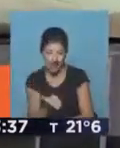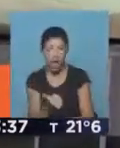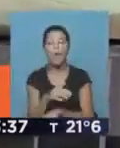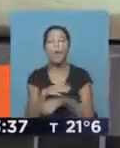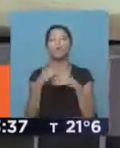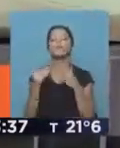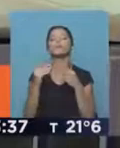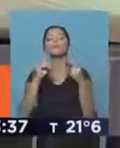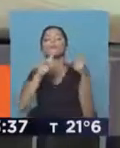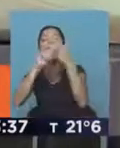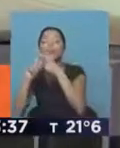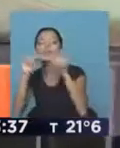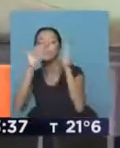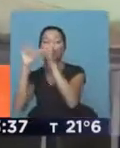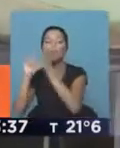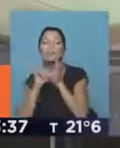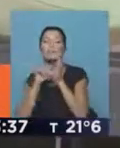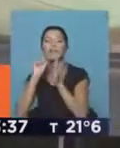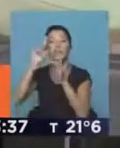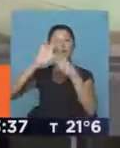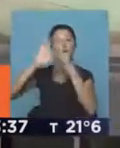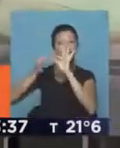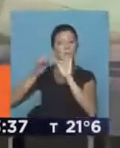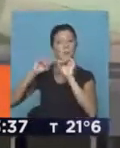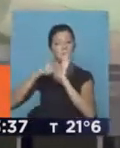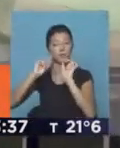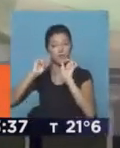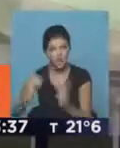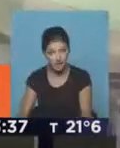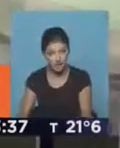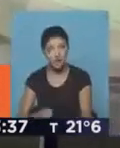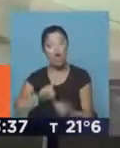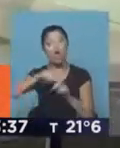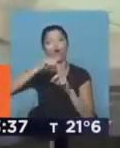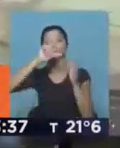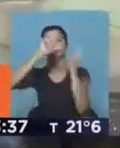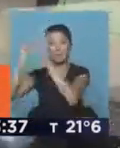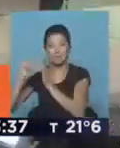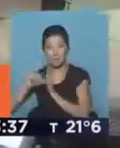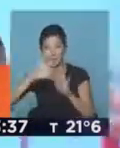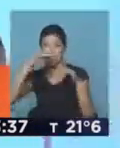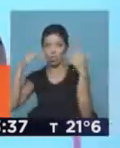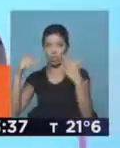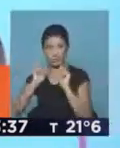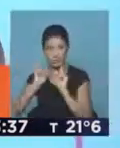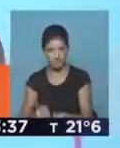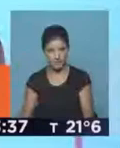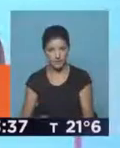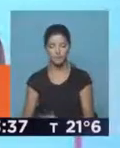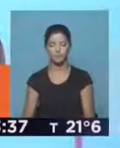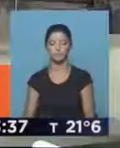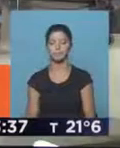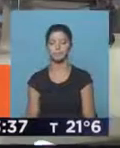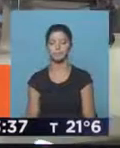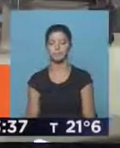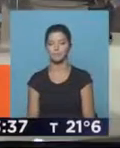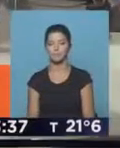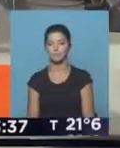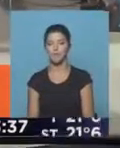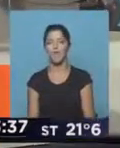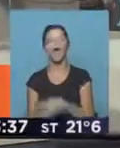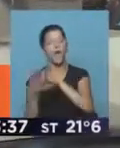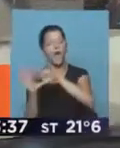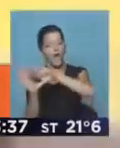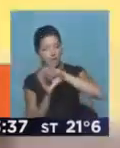reacomodamiento regional no es solo europeo, sino que también se extiende a los otros países vecinos. Natalia. Y además de líderes fuertes,